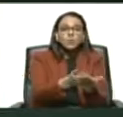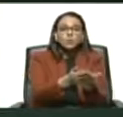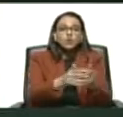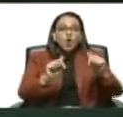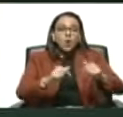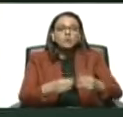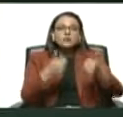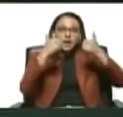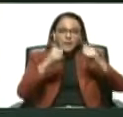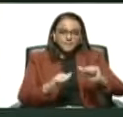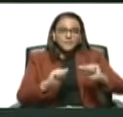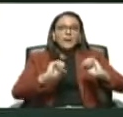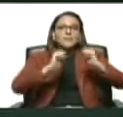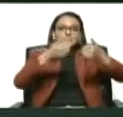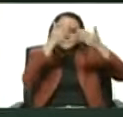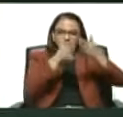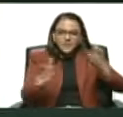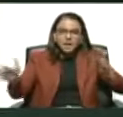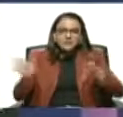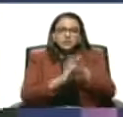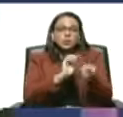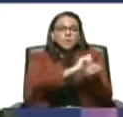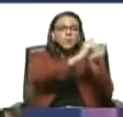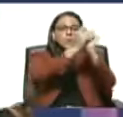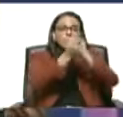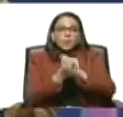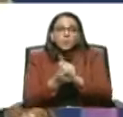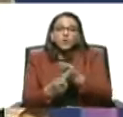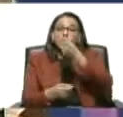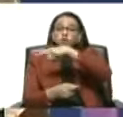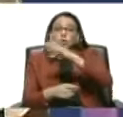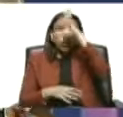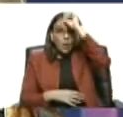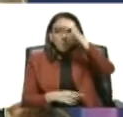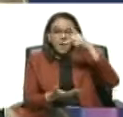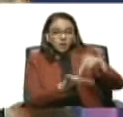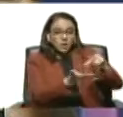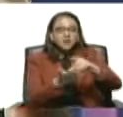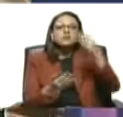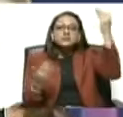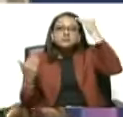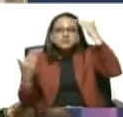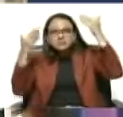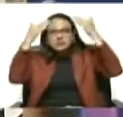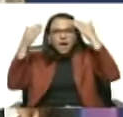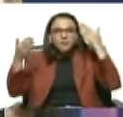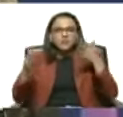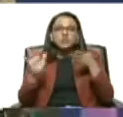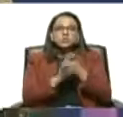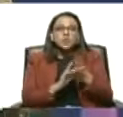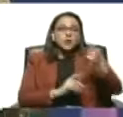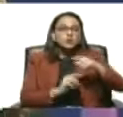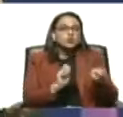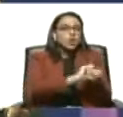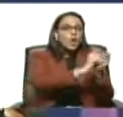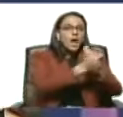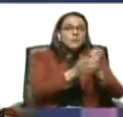Los embajadores saben a lo que me refiero. Hay una reconfiguración geopolítica, hay una reconfiguración